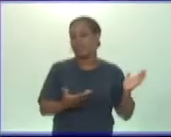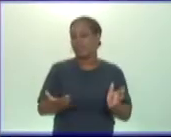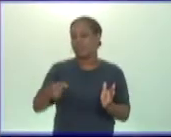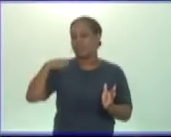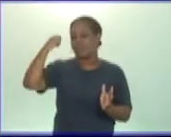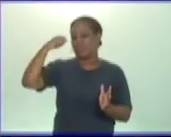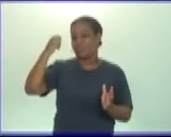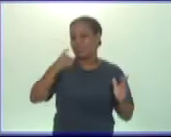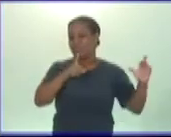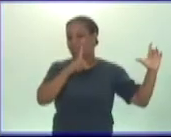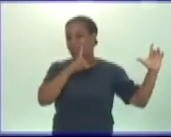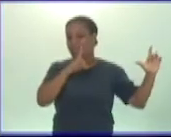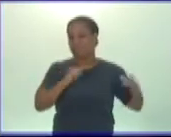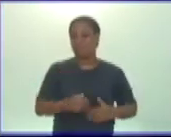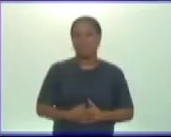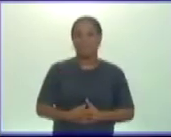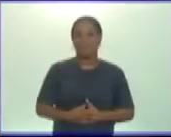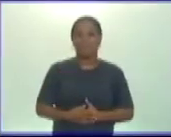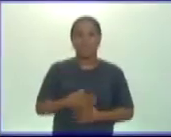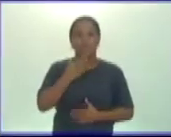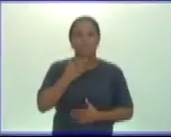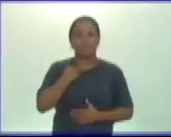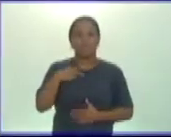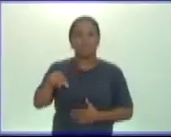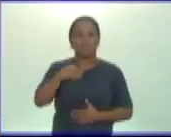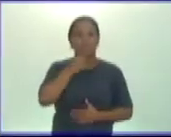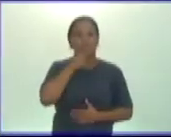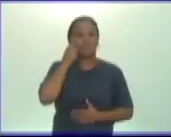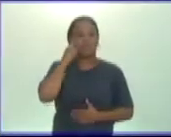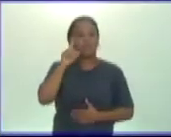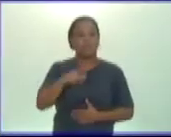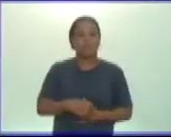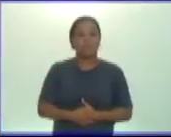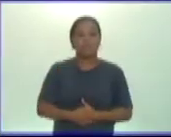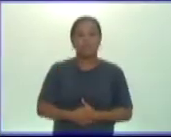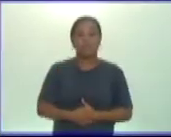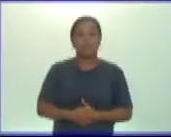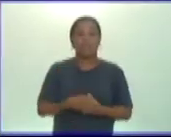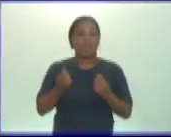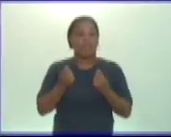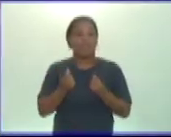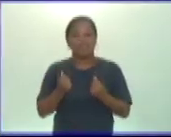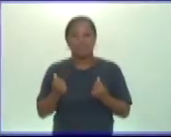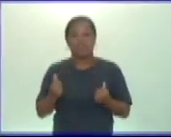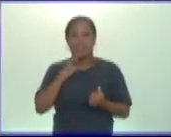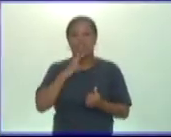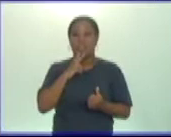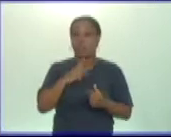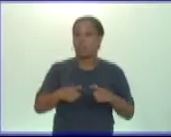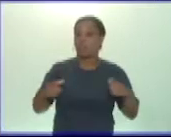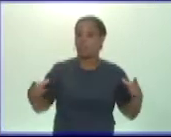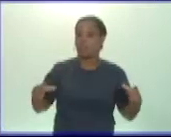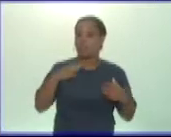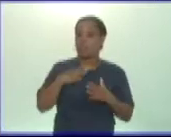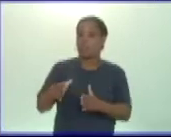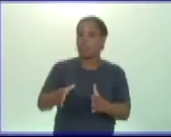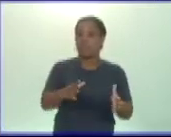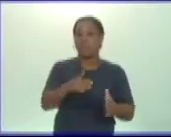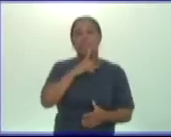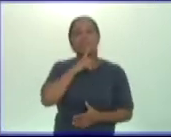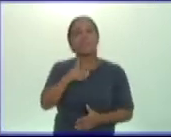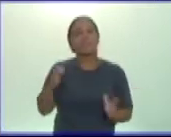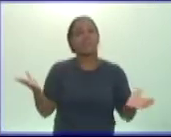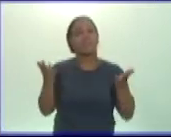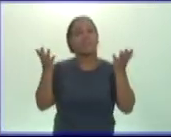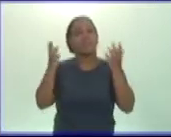aparece en presentación. Como ustedes pueden estar observando, la acidificación de las aguas de los lagos, ríos y mares dificulta el desarrollo de la